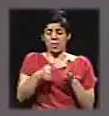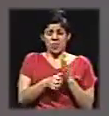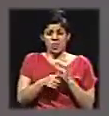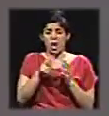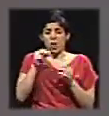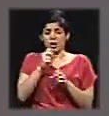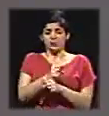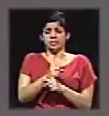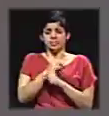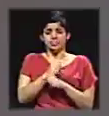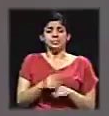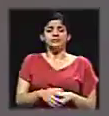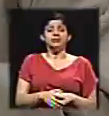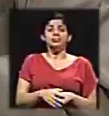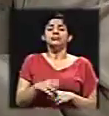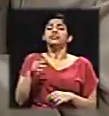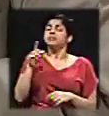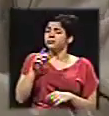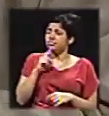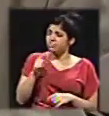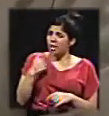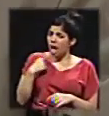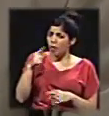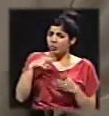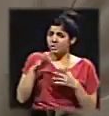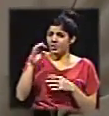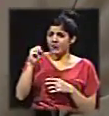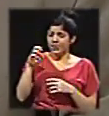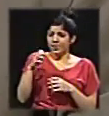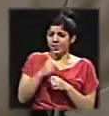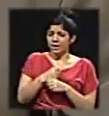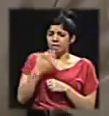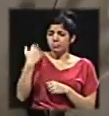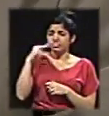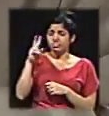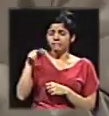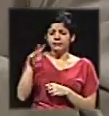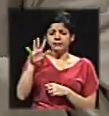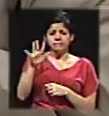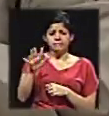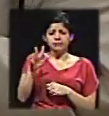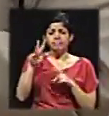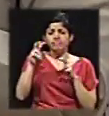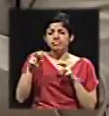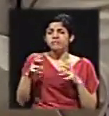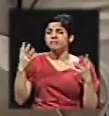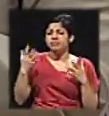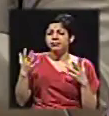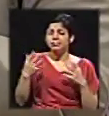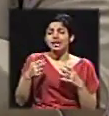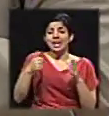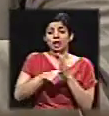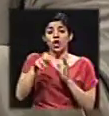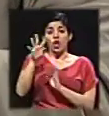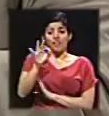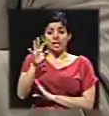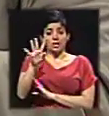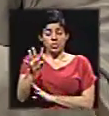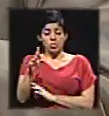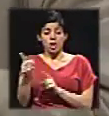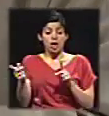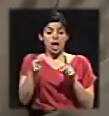están convencidos. Que incluso hay un estudio que hizo el Tribunal Supremo de Elecciones en el 2005, donde analizaba elecciones del 94